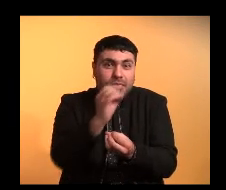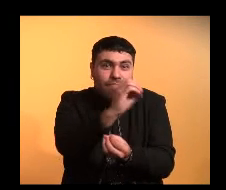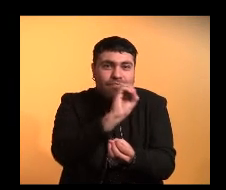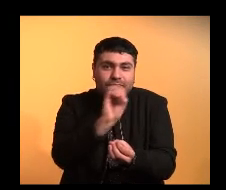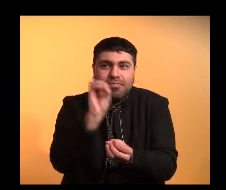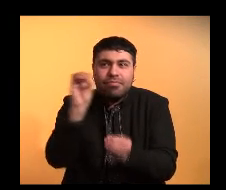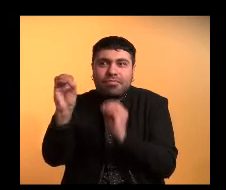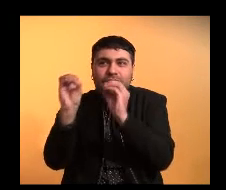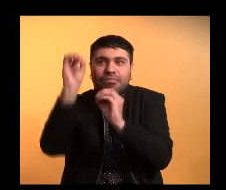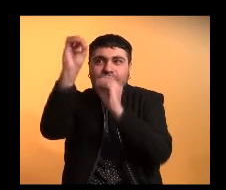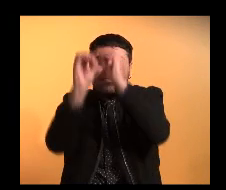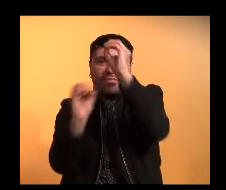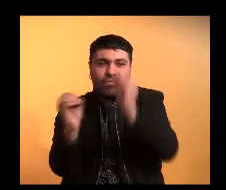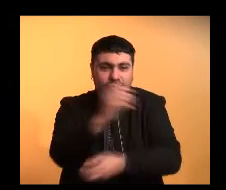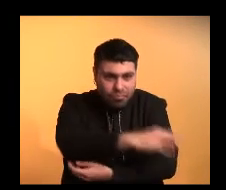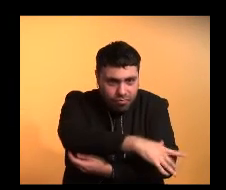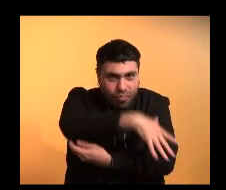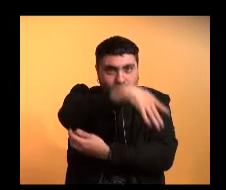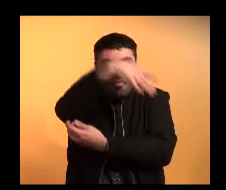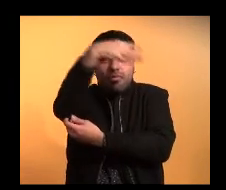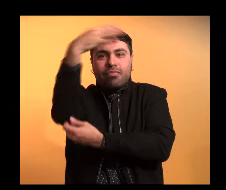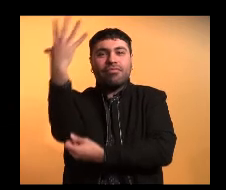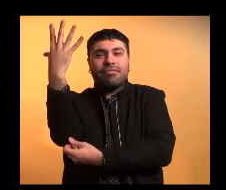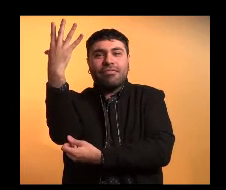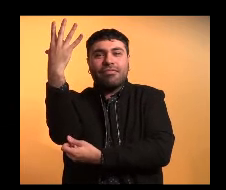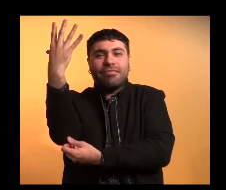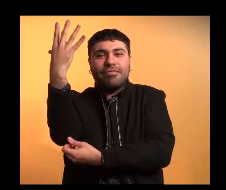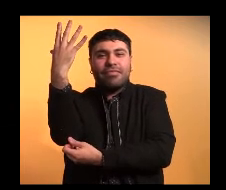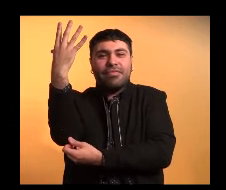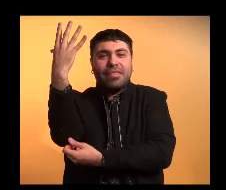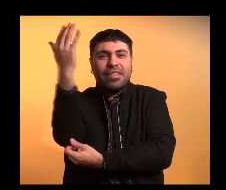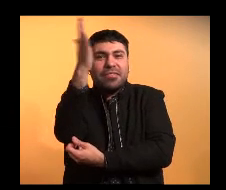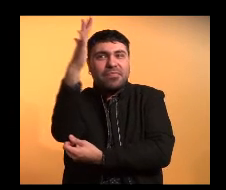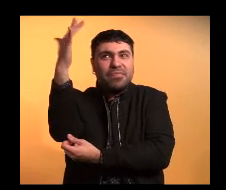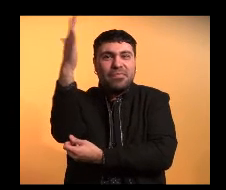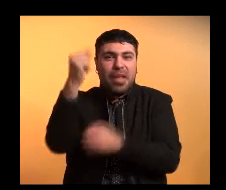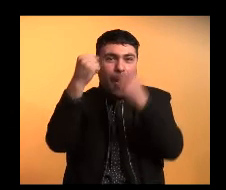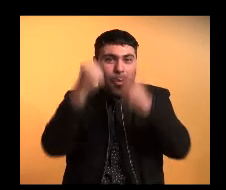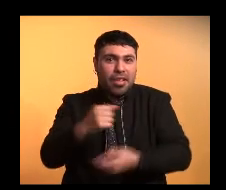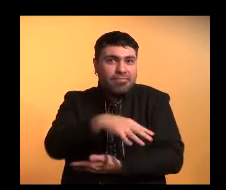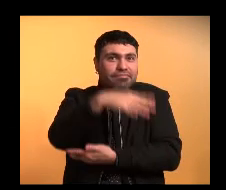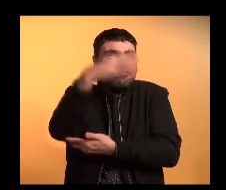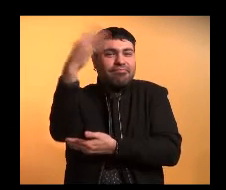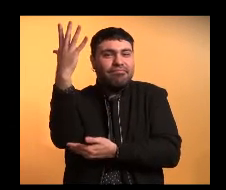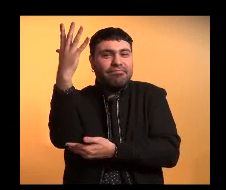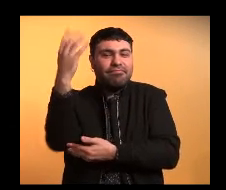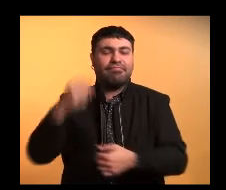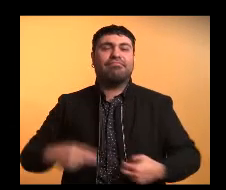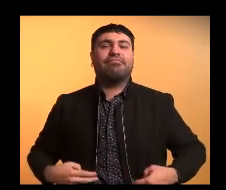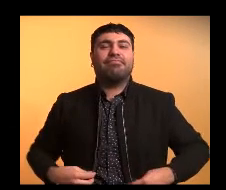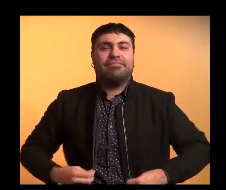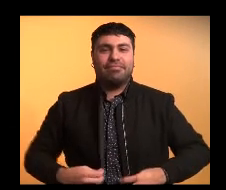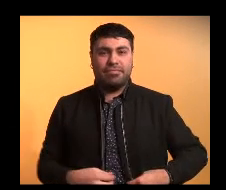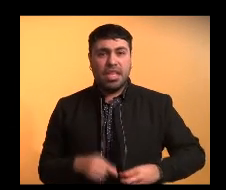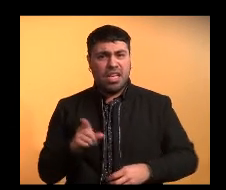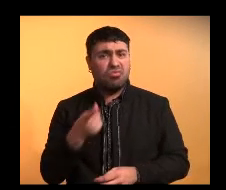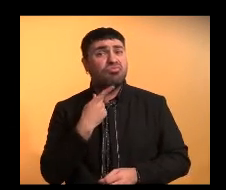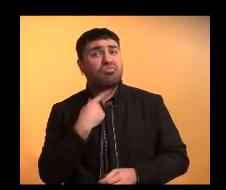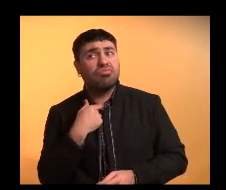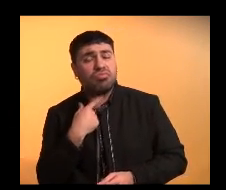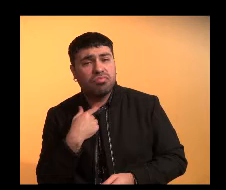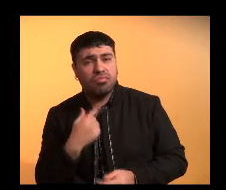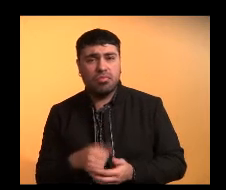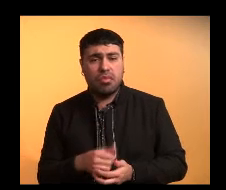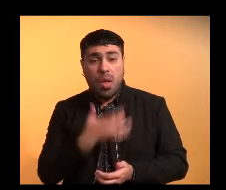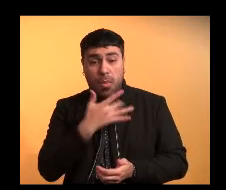esas estructuras llenas de aire les permiten precisamente eso. Esta alga también es bien interesante porque